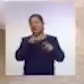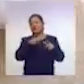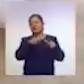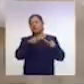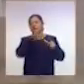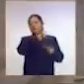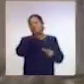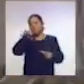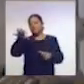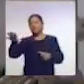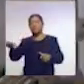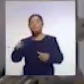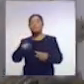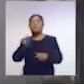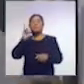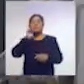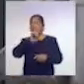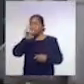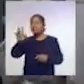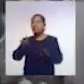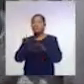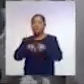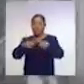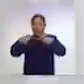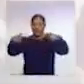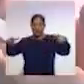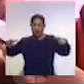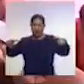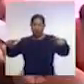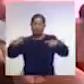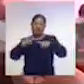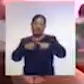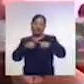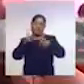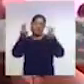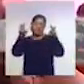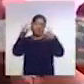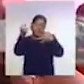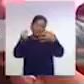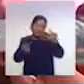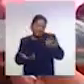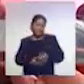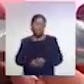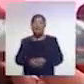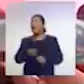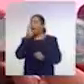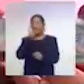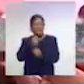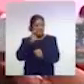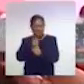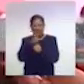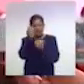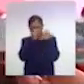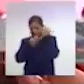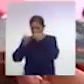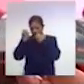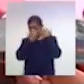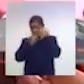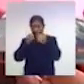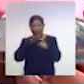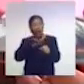en cuenta el crecimiento que registra la entidad en diversos rubros. Sino se va a hacer un diagnóstico puntualizado de